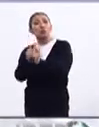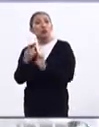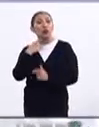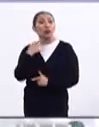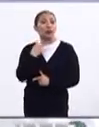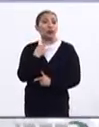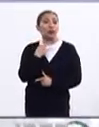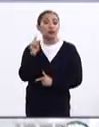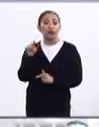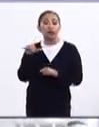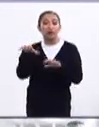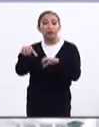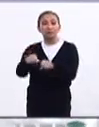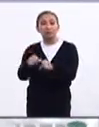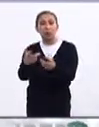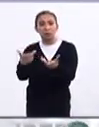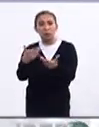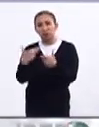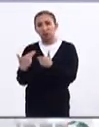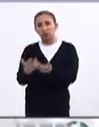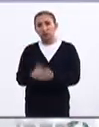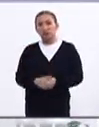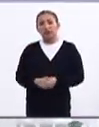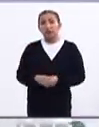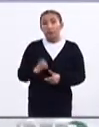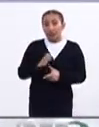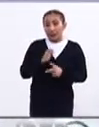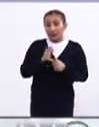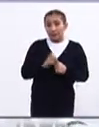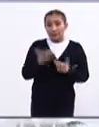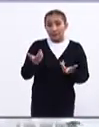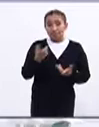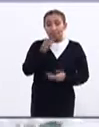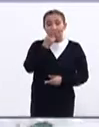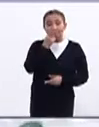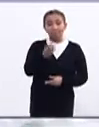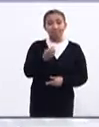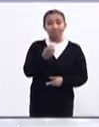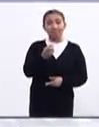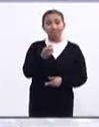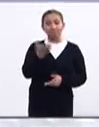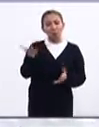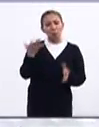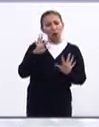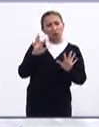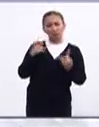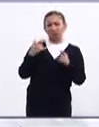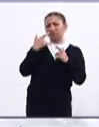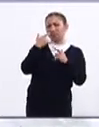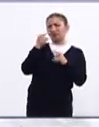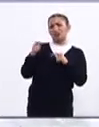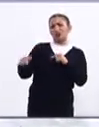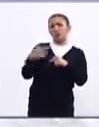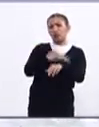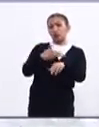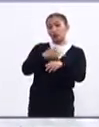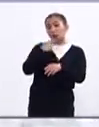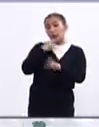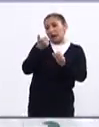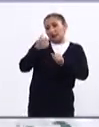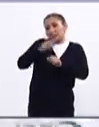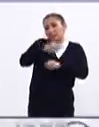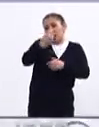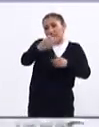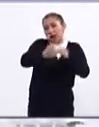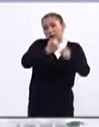políticos y a recuperar cierta herencia. En ese sentido, podemos decir que es un poco arbitrario hablar así en los procesos políticos, pero hay que ponerles